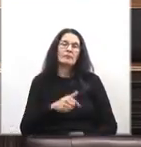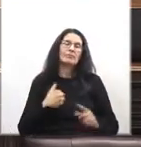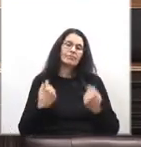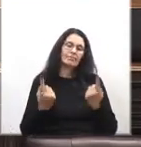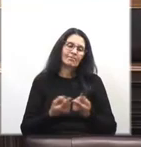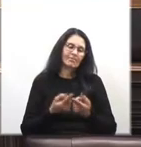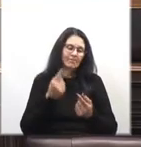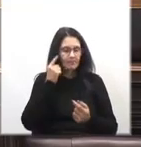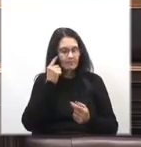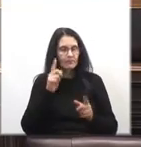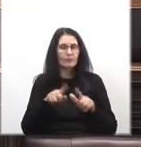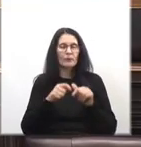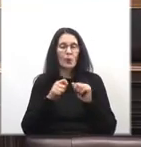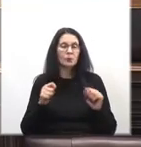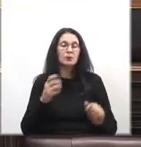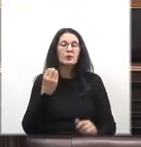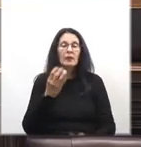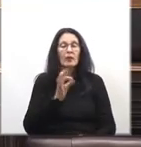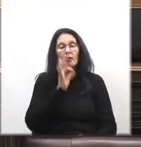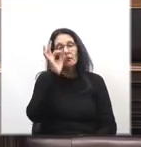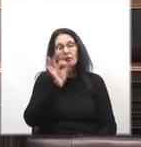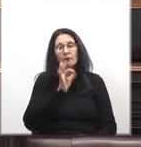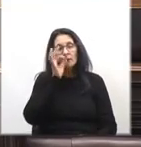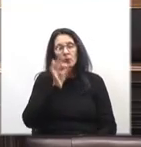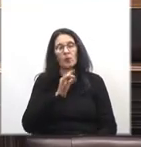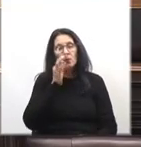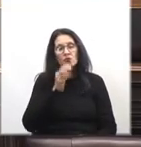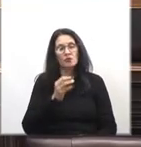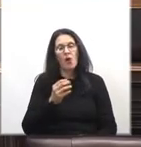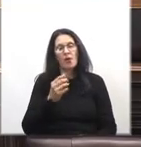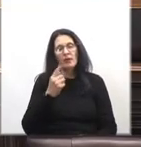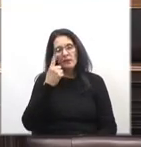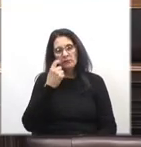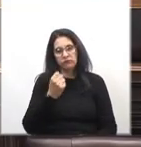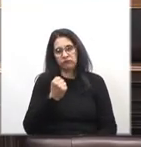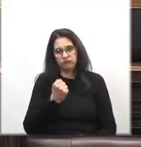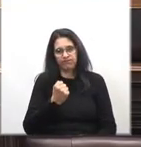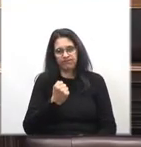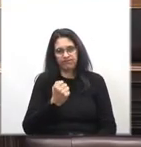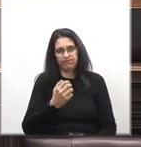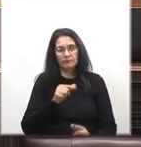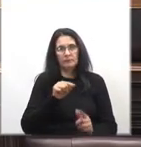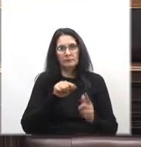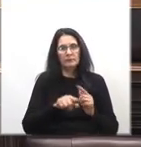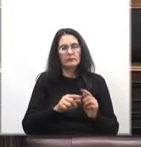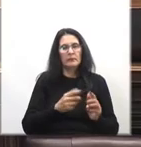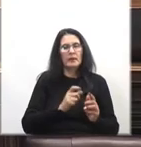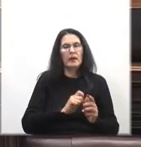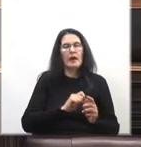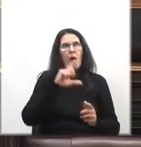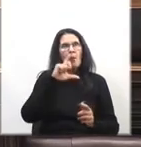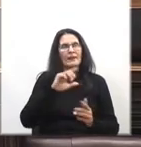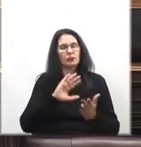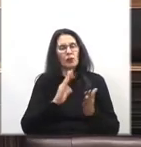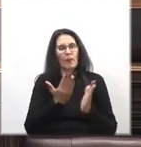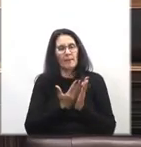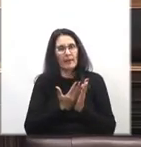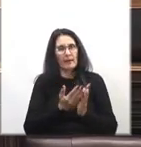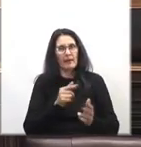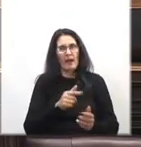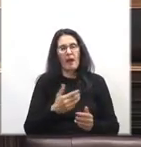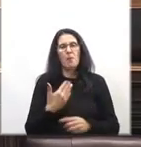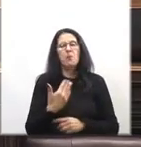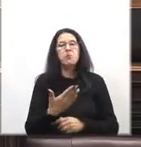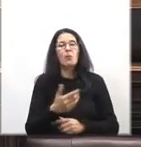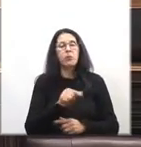a la conclusión de que los discursos de mano dura, los aumentos de penas, el